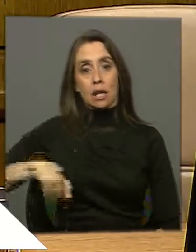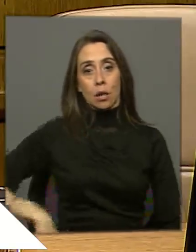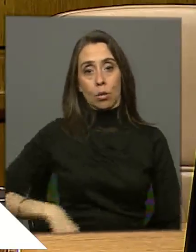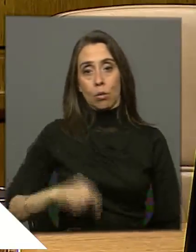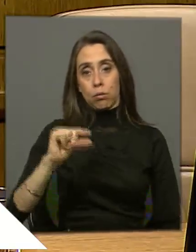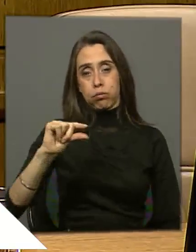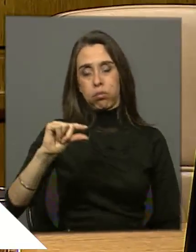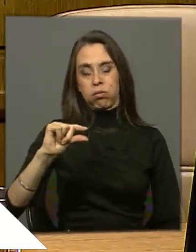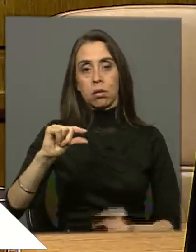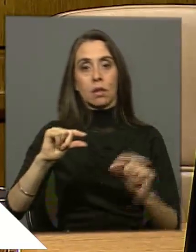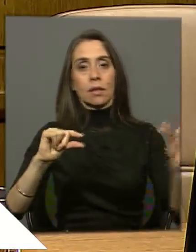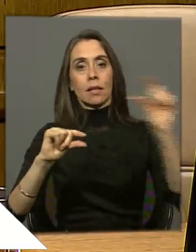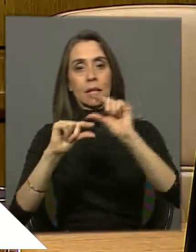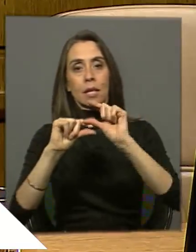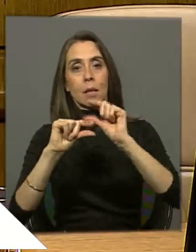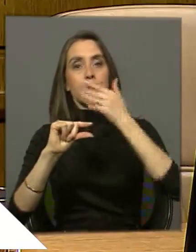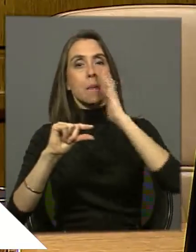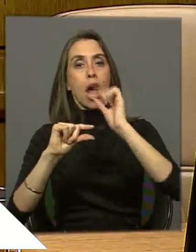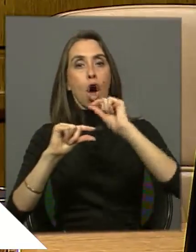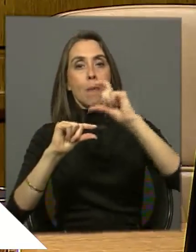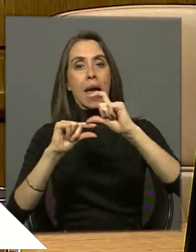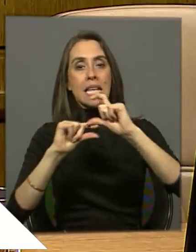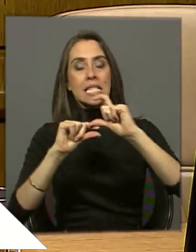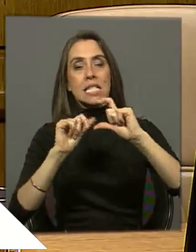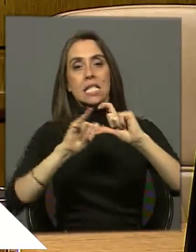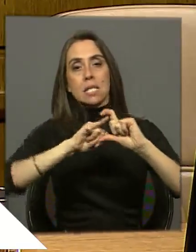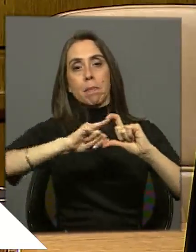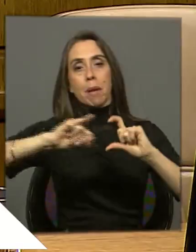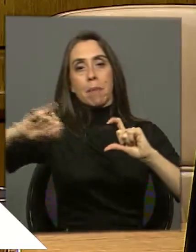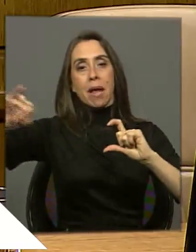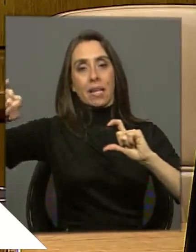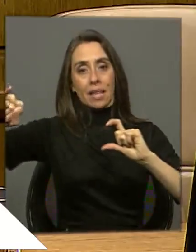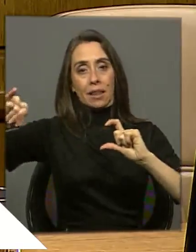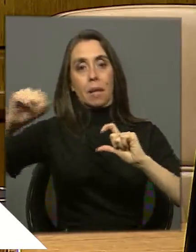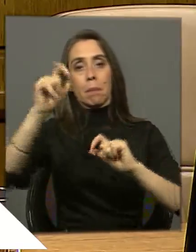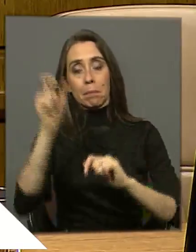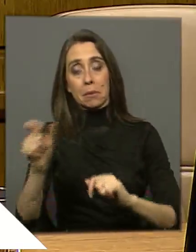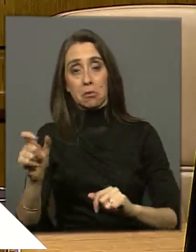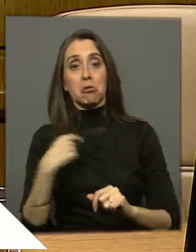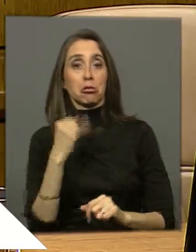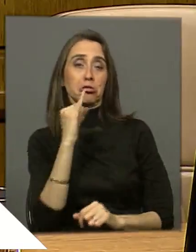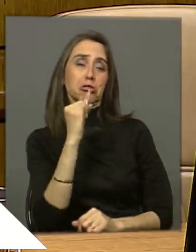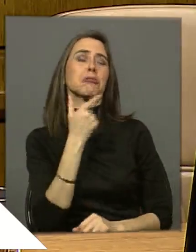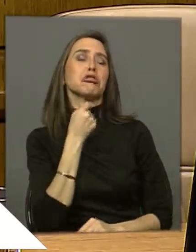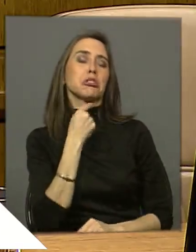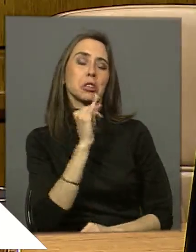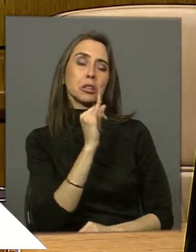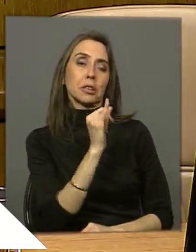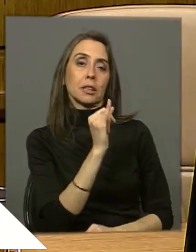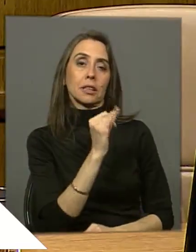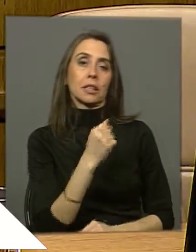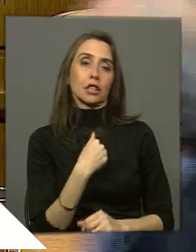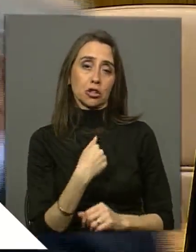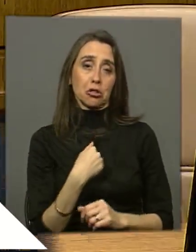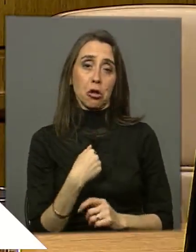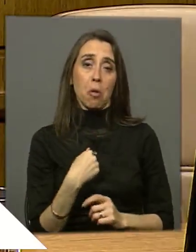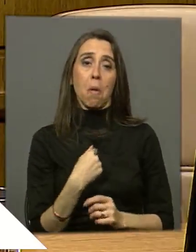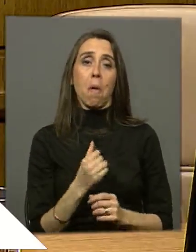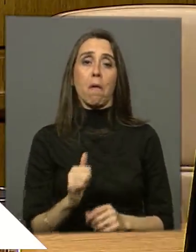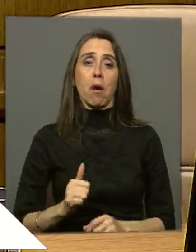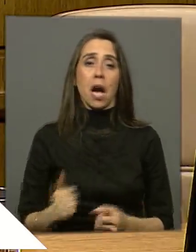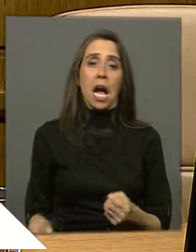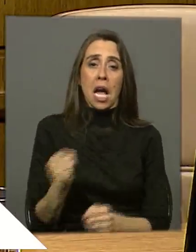permanente de quienes se acogen a renuncia voluntaria.